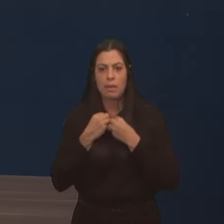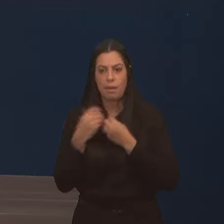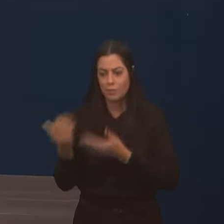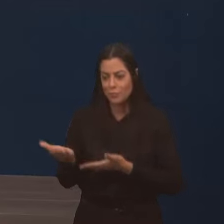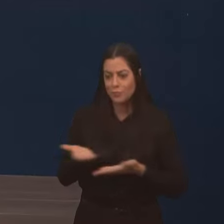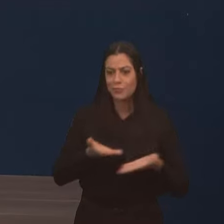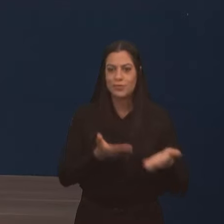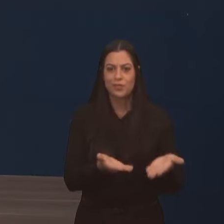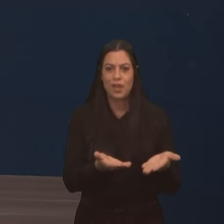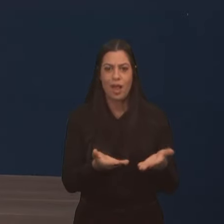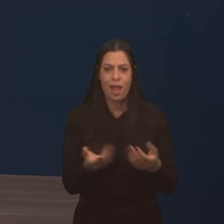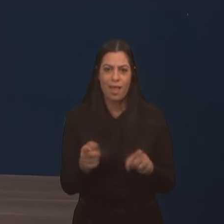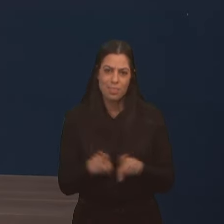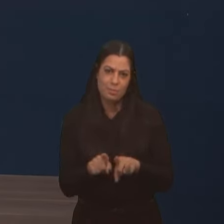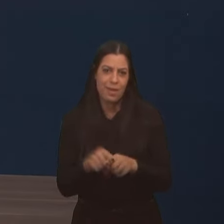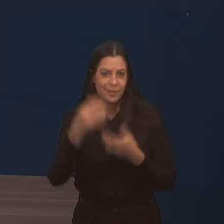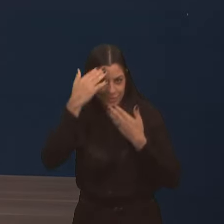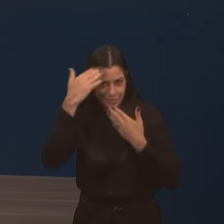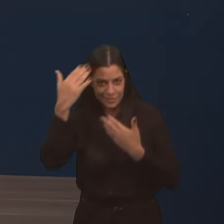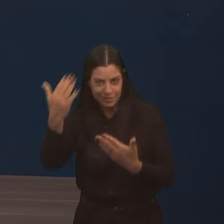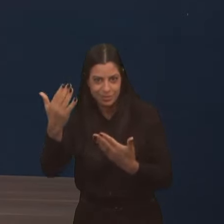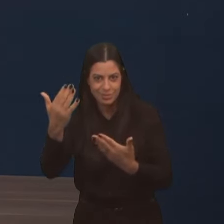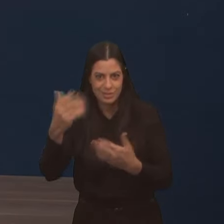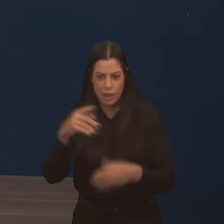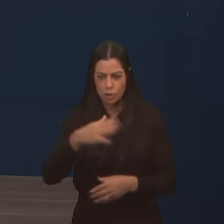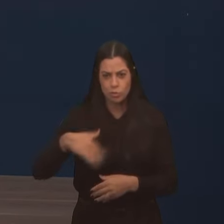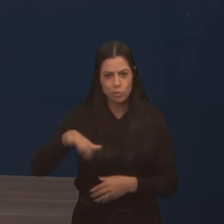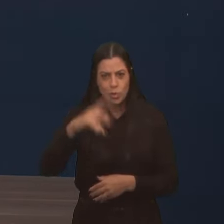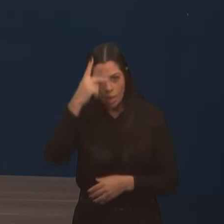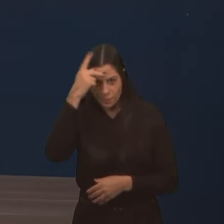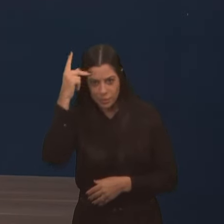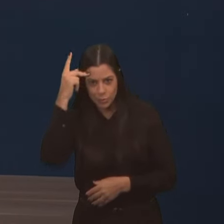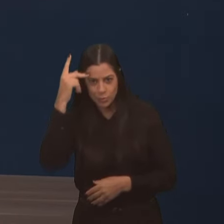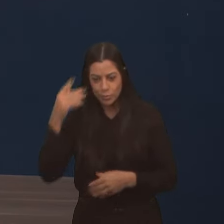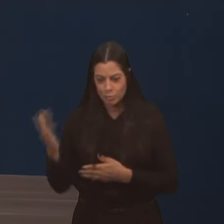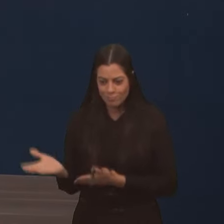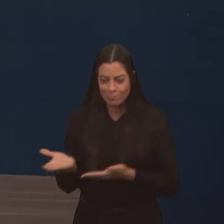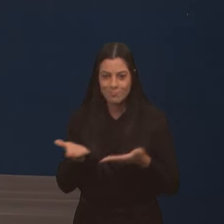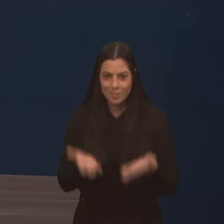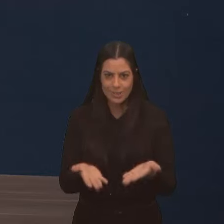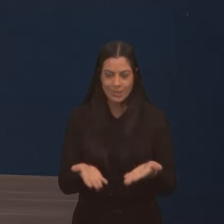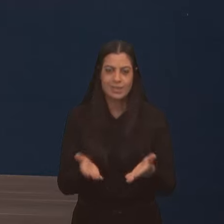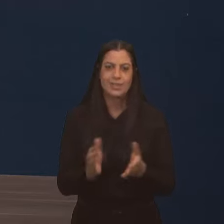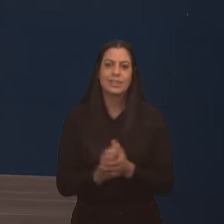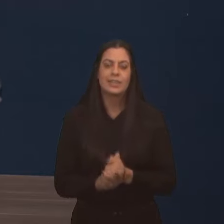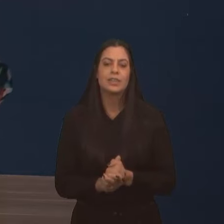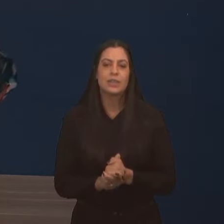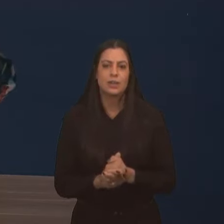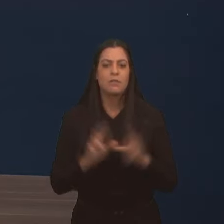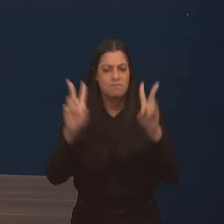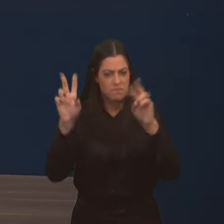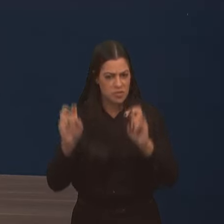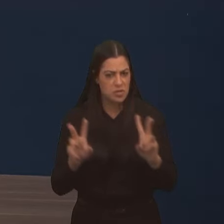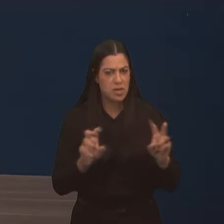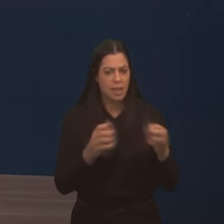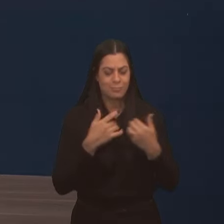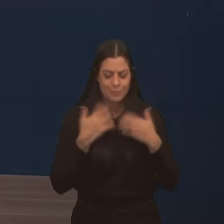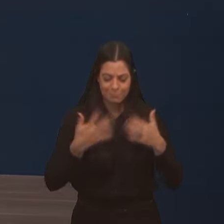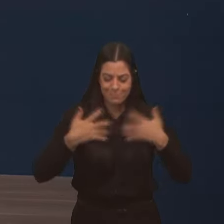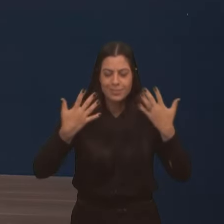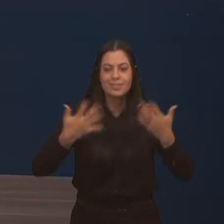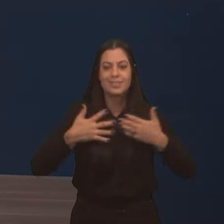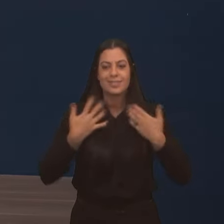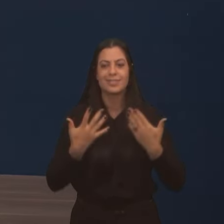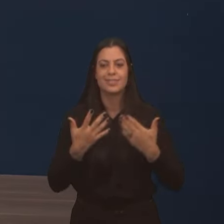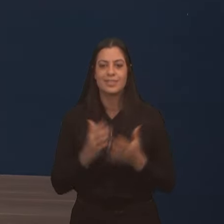esa invitación tan generosa, y quiero agradecer a todas las personas que oportunizaron que yo estuviera aquí tratando este tema que me encanta tanto,